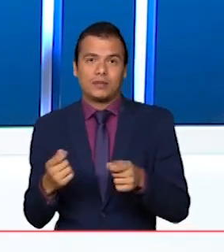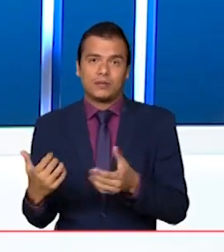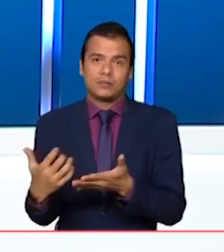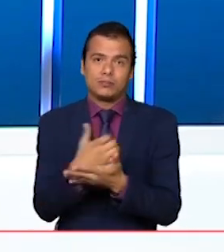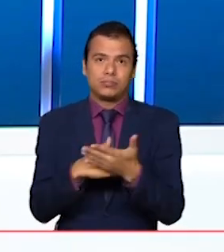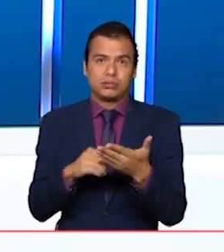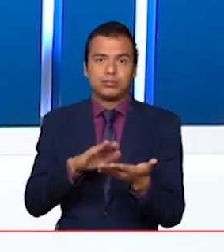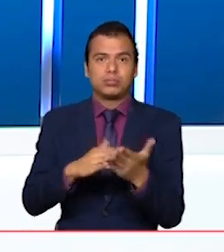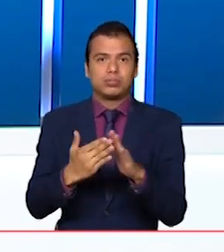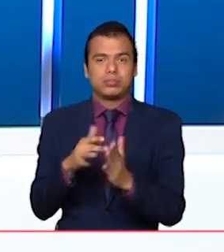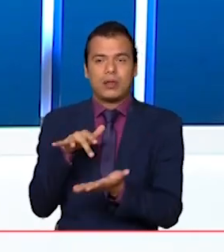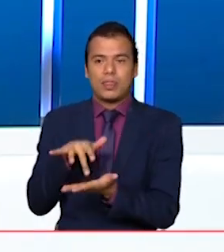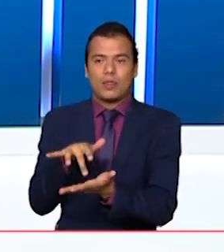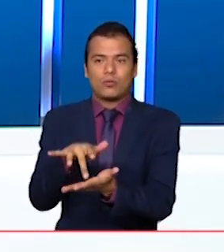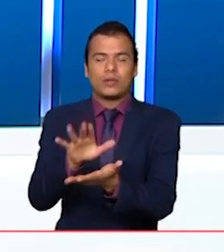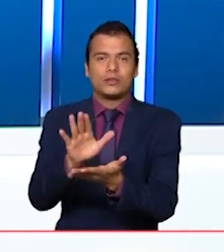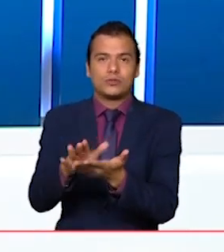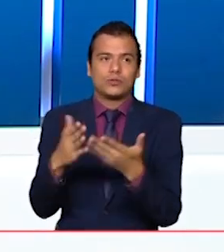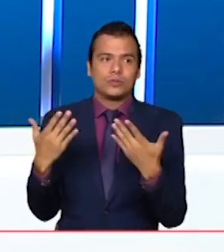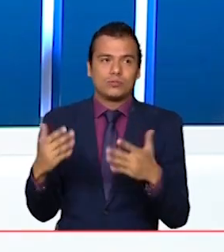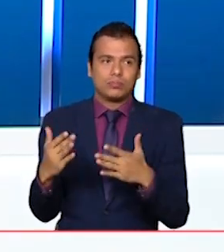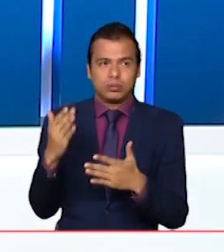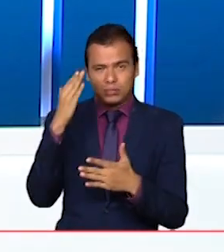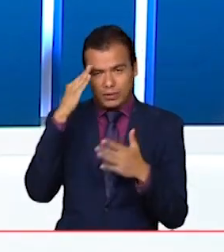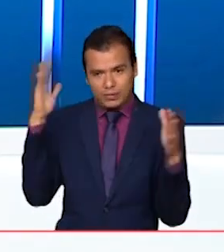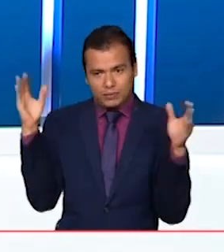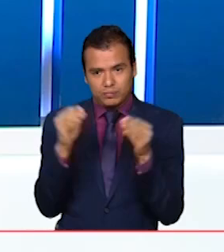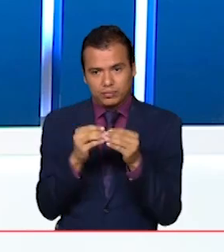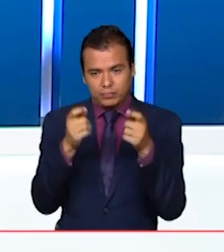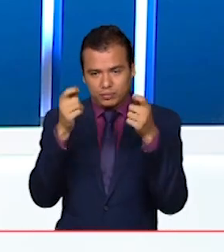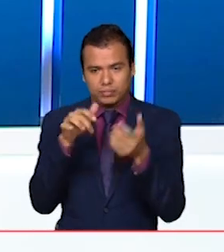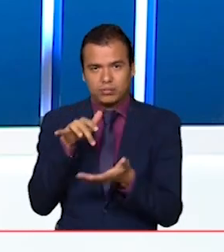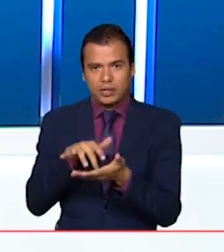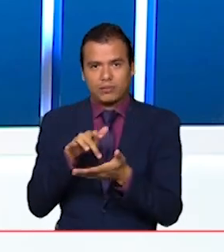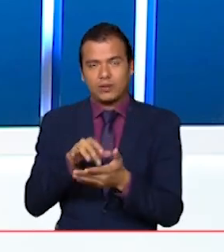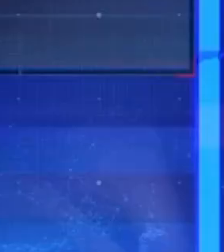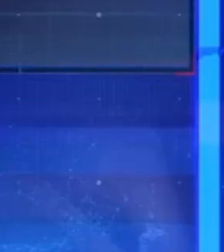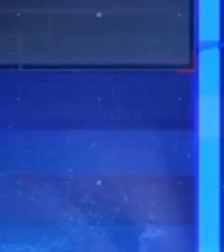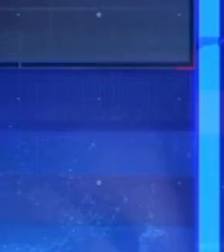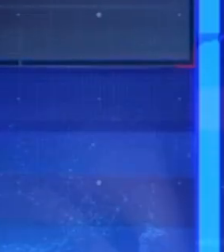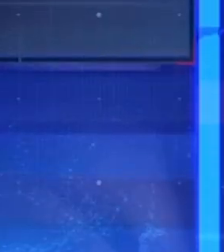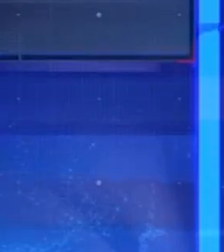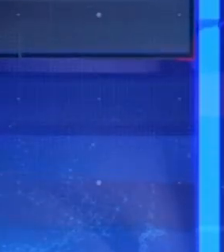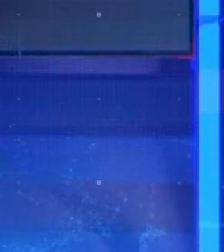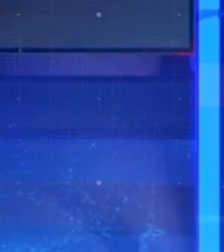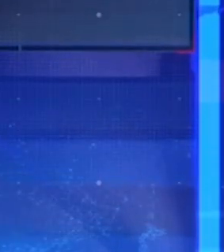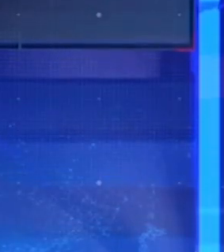depurar esa cartera de 5 billones porque a lo mejor no es tanto.